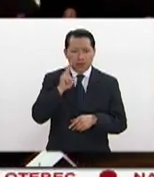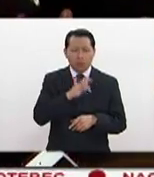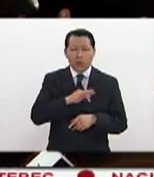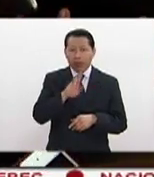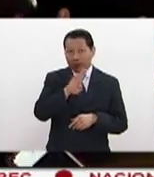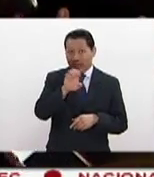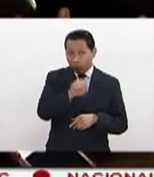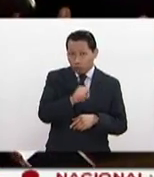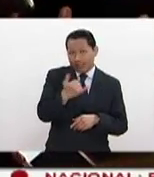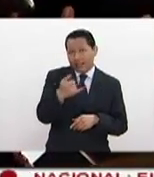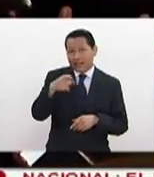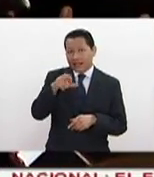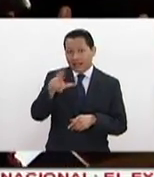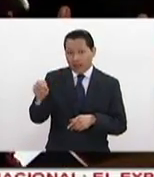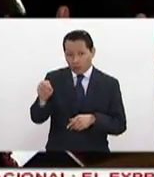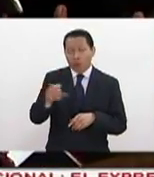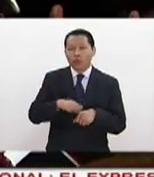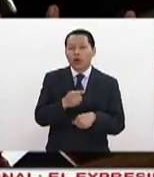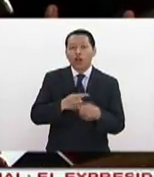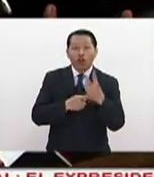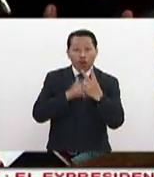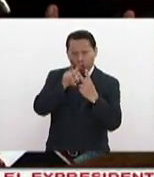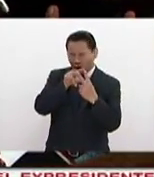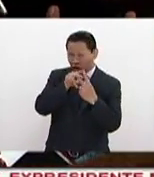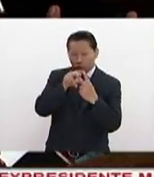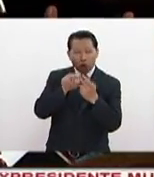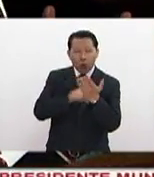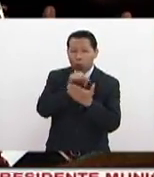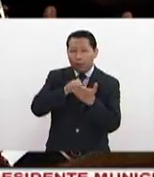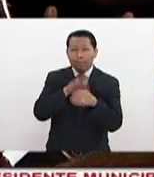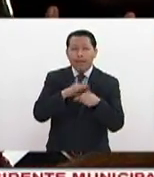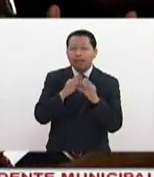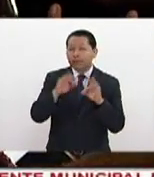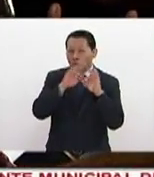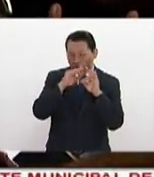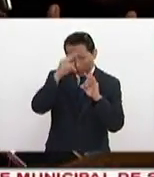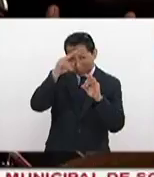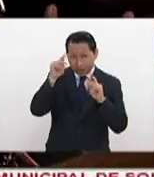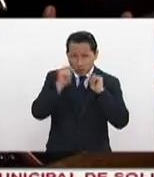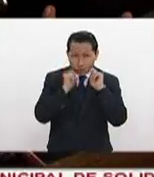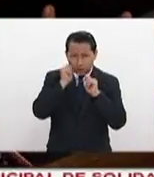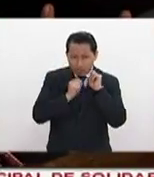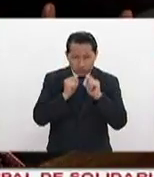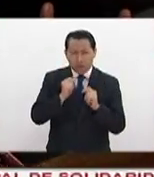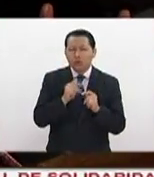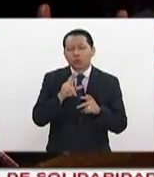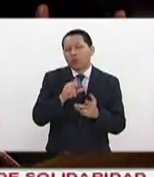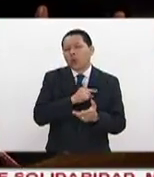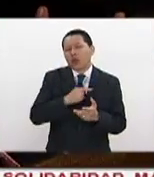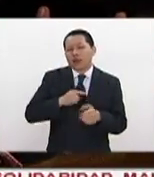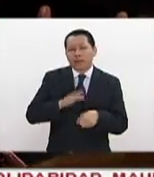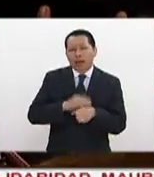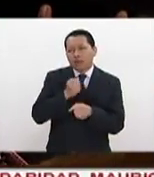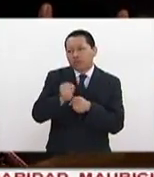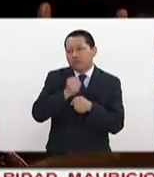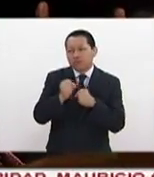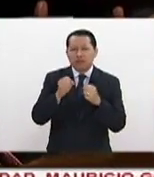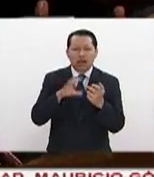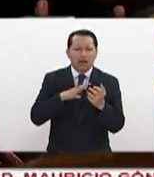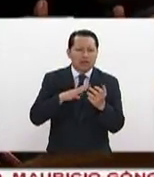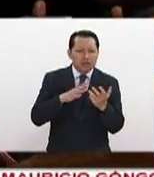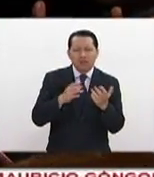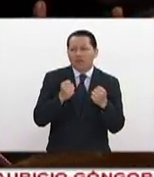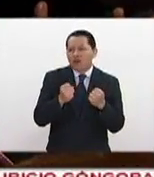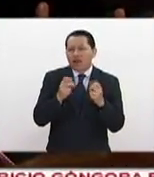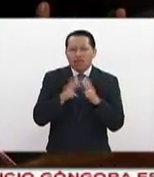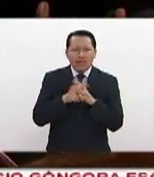en Baja California Sur y en Quintana Roo, los dos destinos turísticos principales de México que no tienen por qué ser víctimas de violencia, de un trato